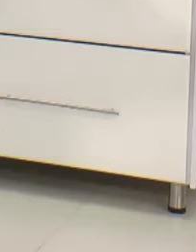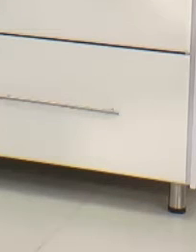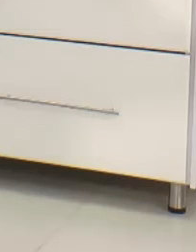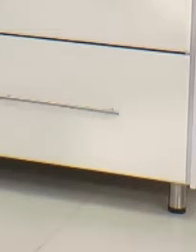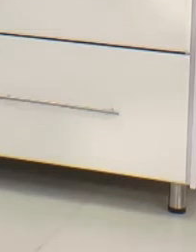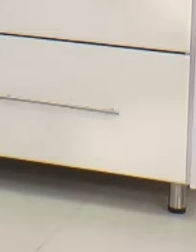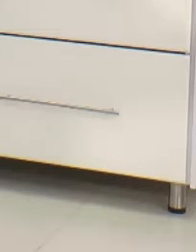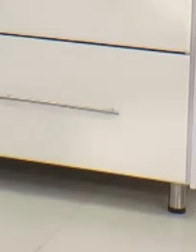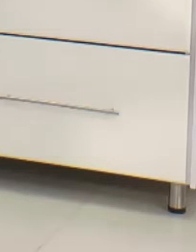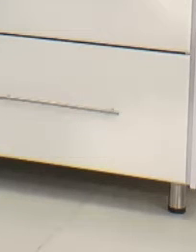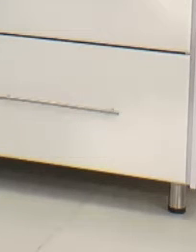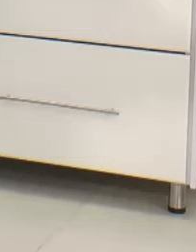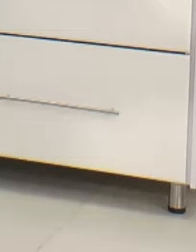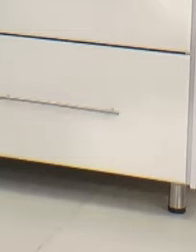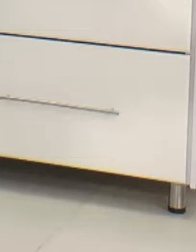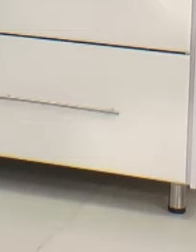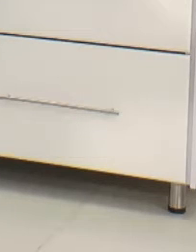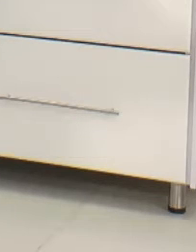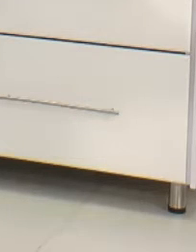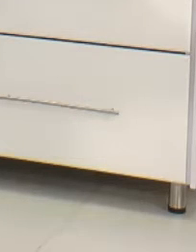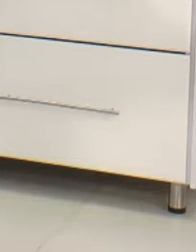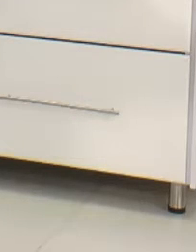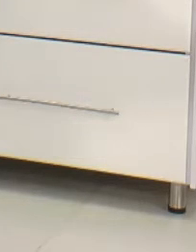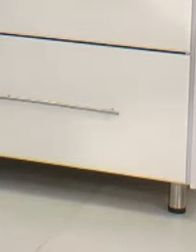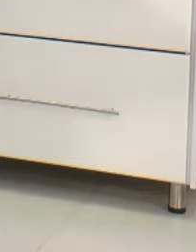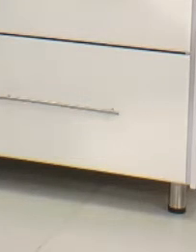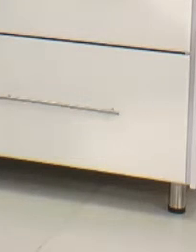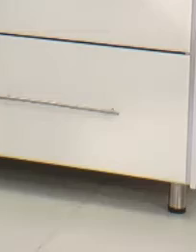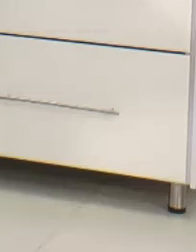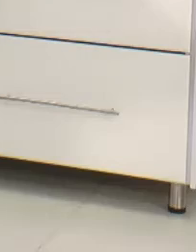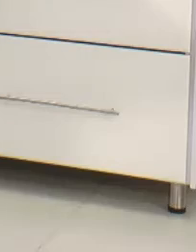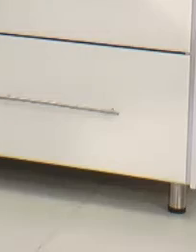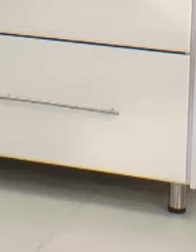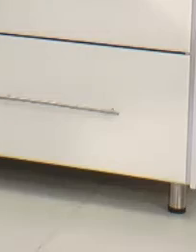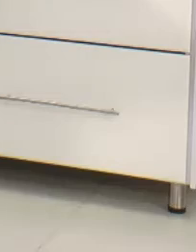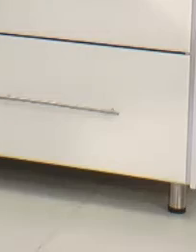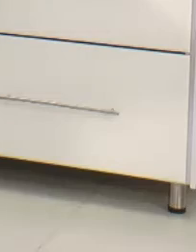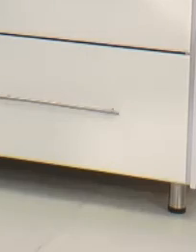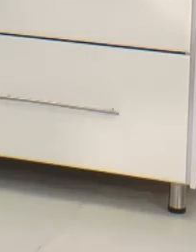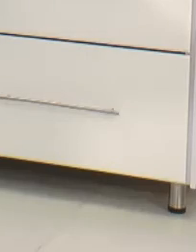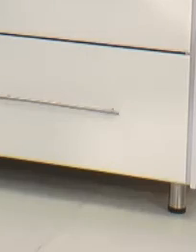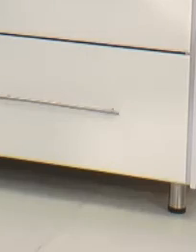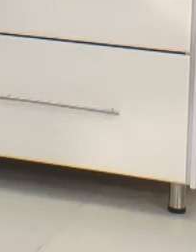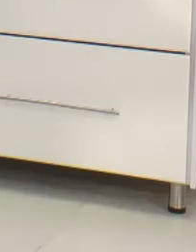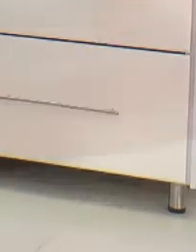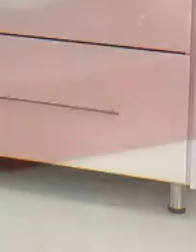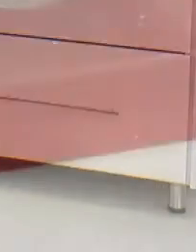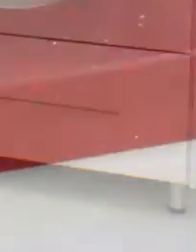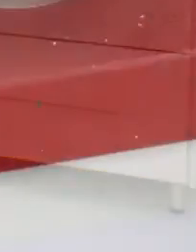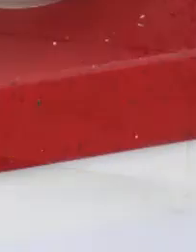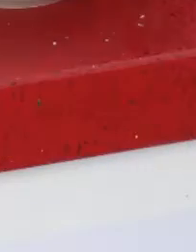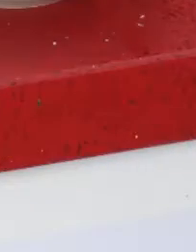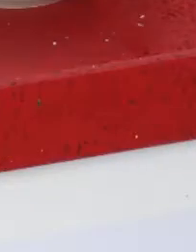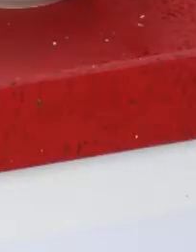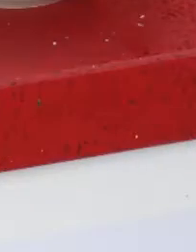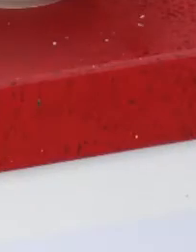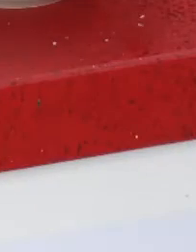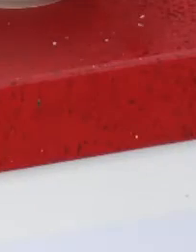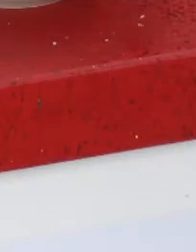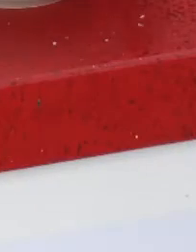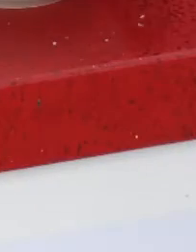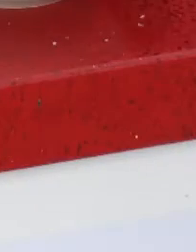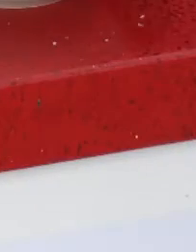recetario, hoy les voy a montar el recetario directamente aquí. Entonces en este momento les voy a mostrar todos los ingredientes de nuestra receta. Hoy esta receta